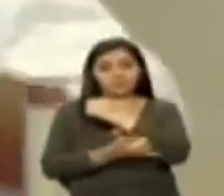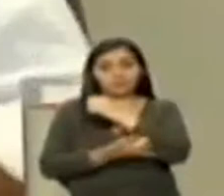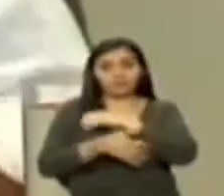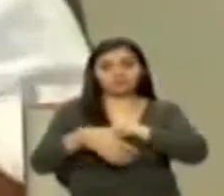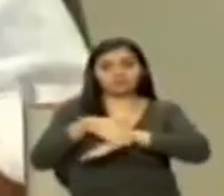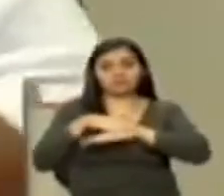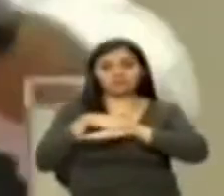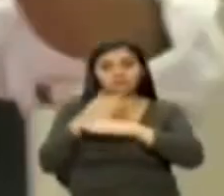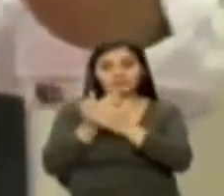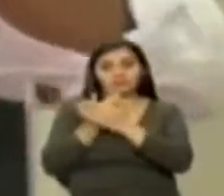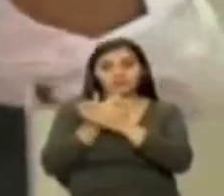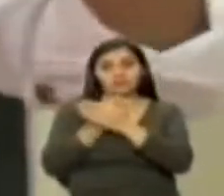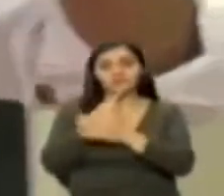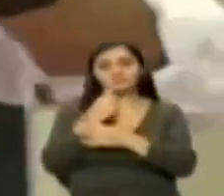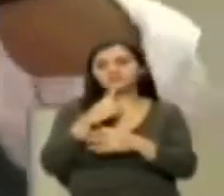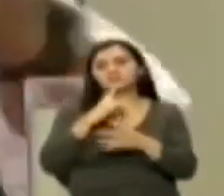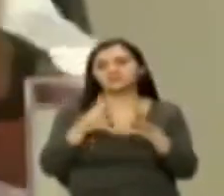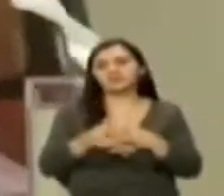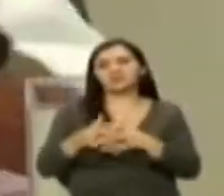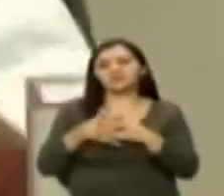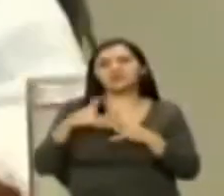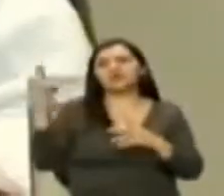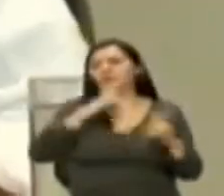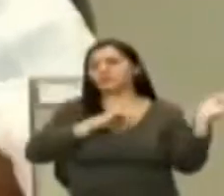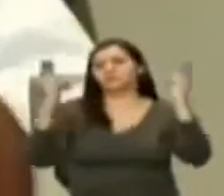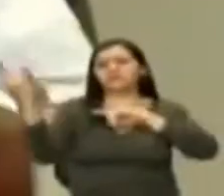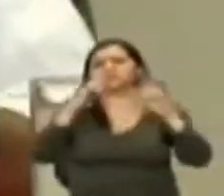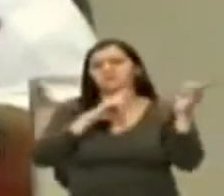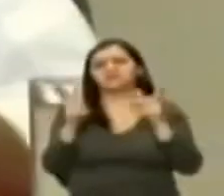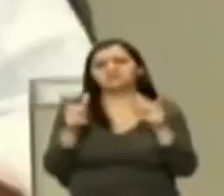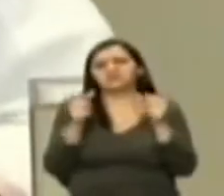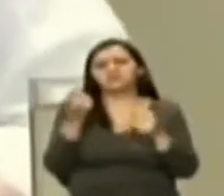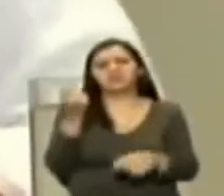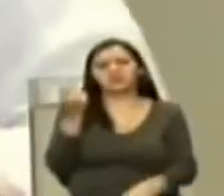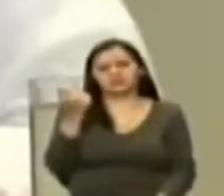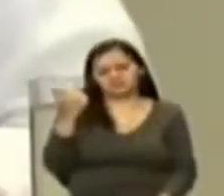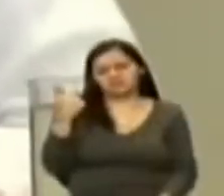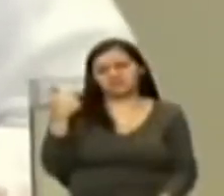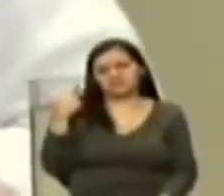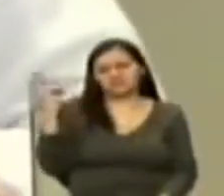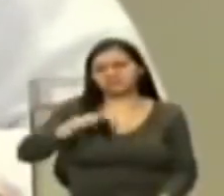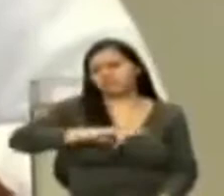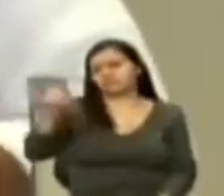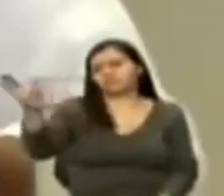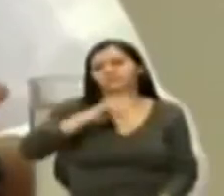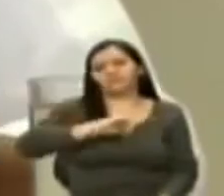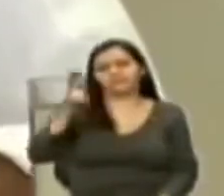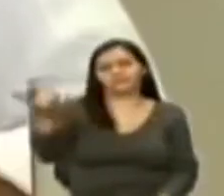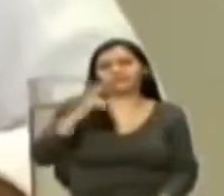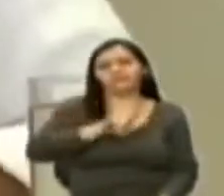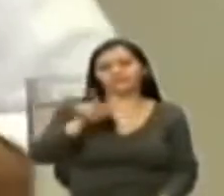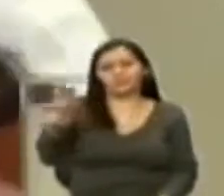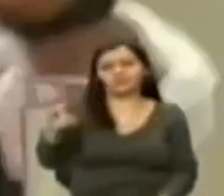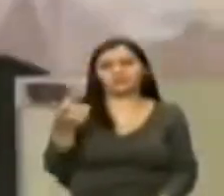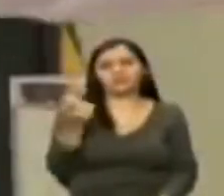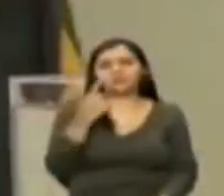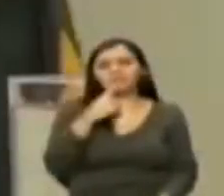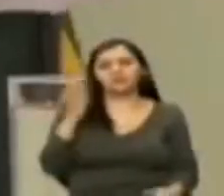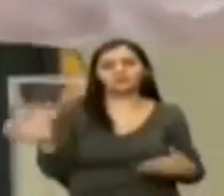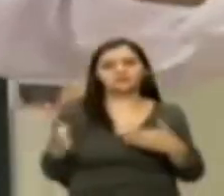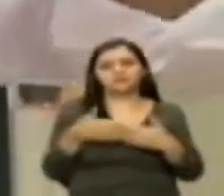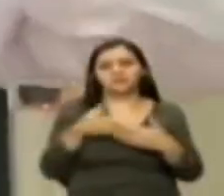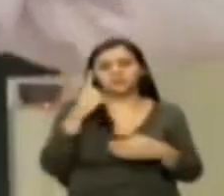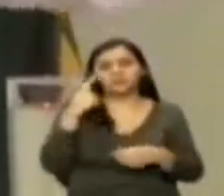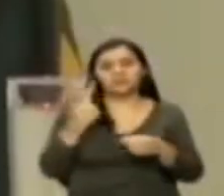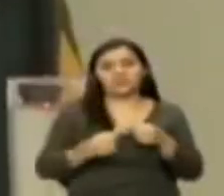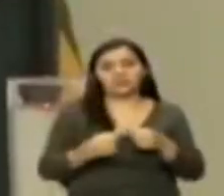media. Por ejemplo, en Estados Unidos usted tiene muchos aeropuertos, viajes cortos, pero hay gente de alto nivel de ingreso. Entonces se ha tenido que restringir eso. En cuanto a